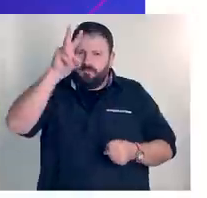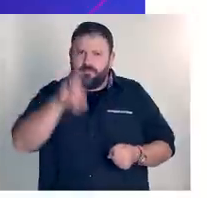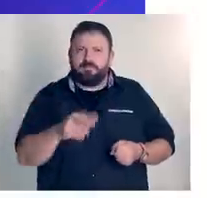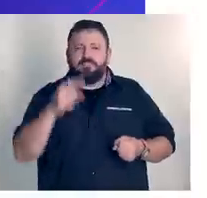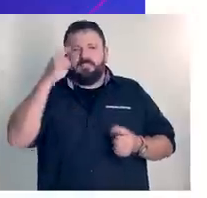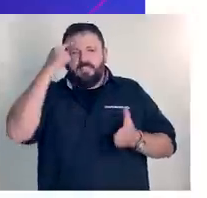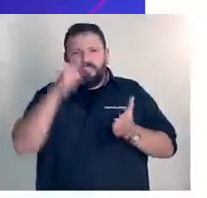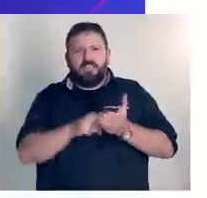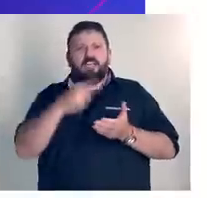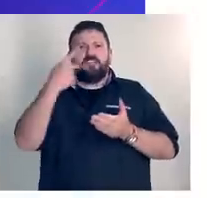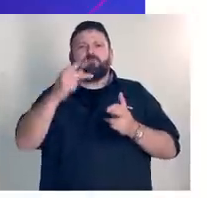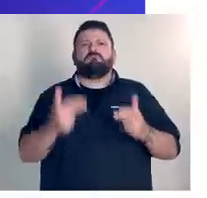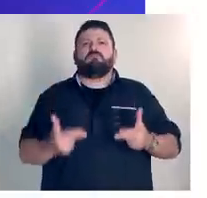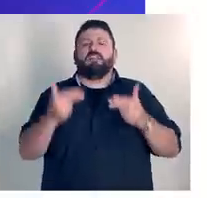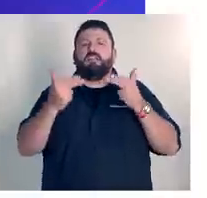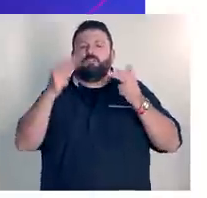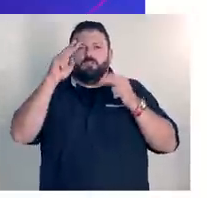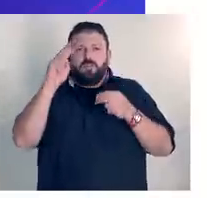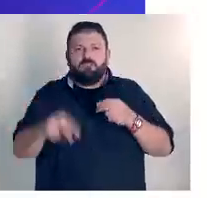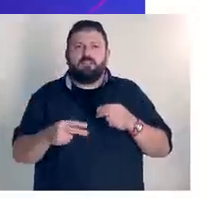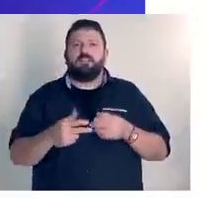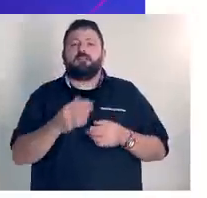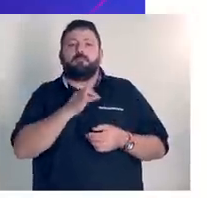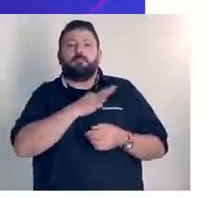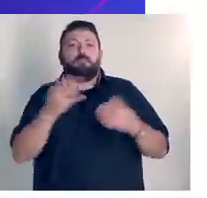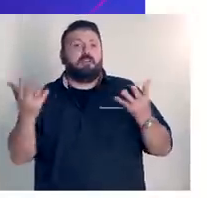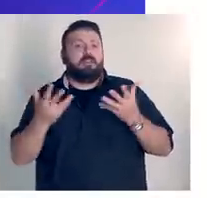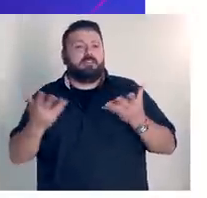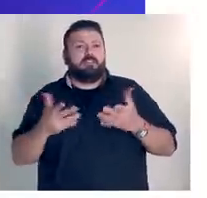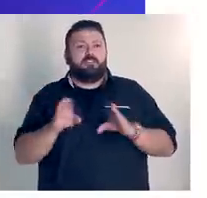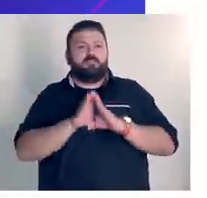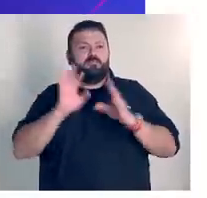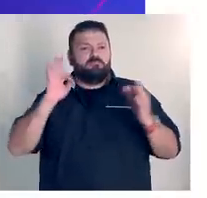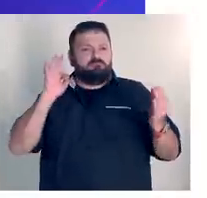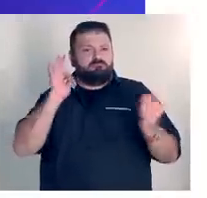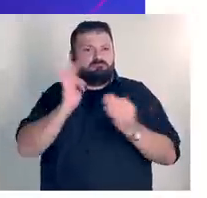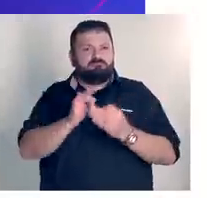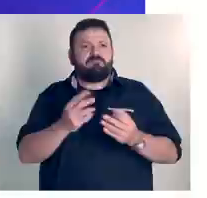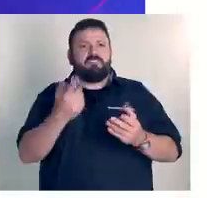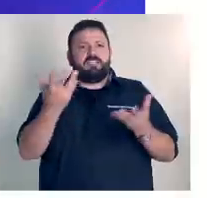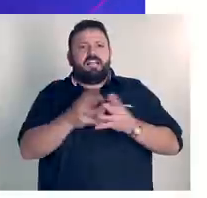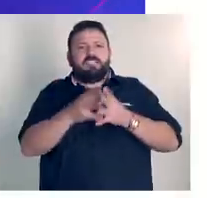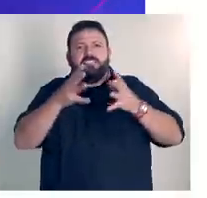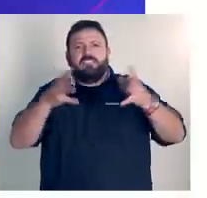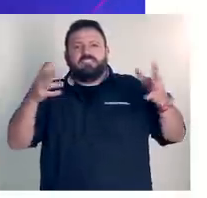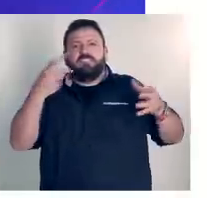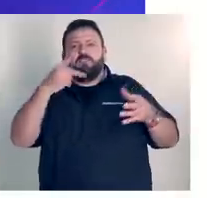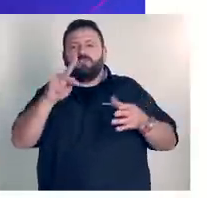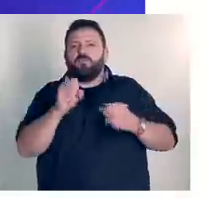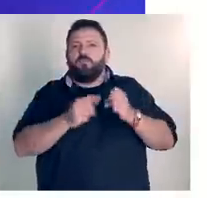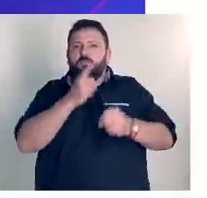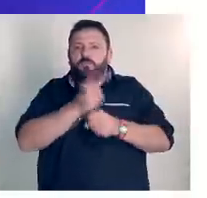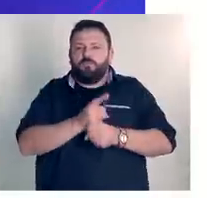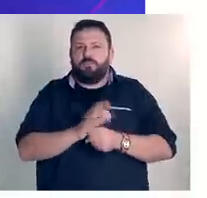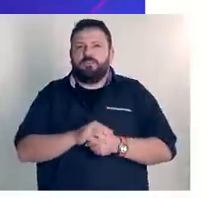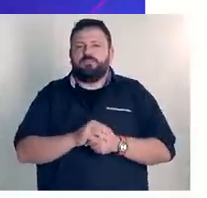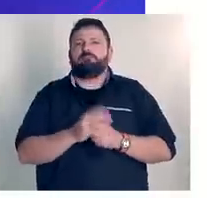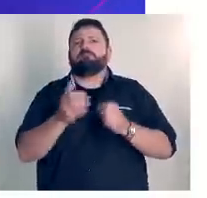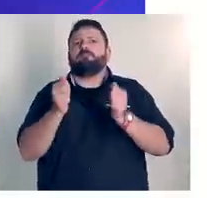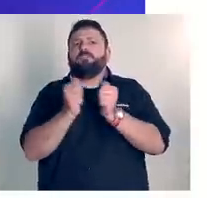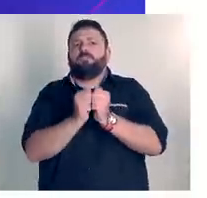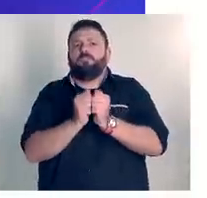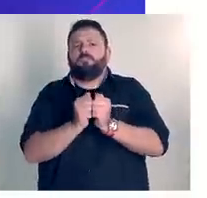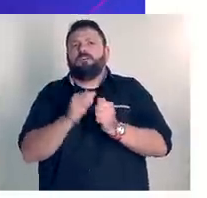un negocio millonario, quienes puedan acercarse y ofrecerles la oportunidad. Aquí esto va a suceder con